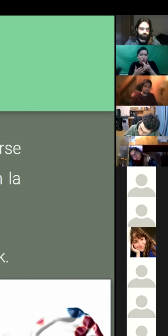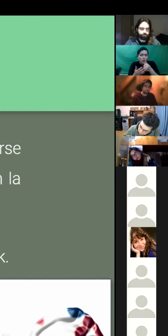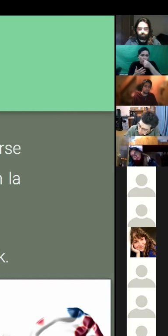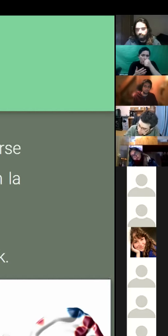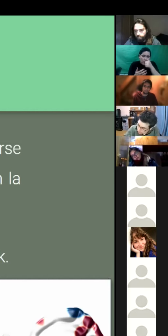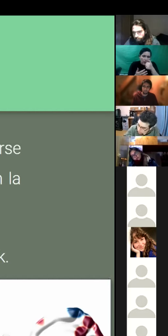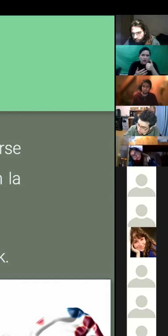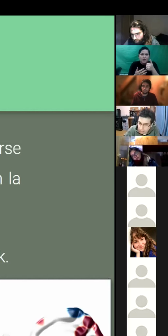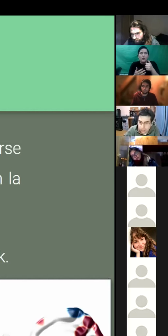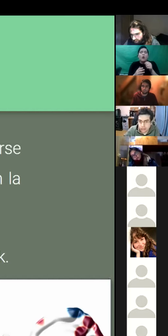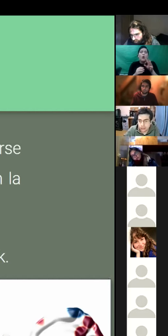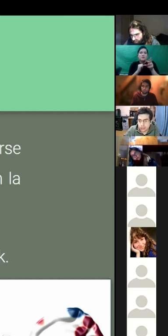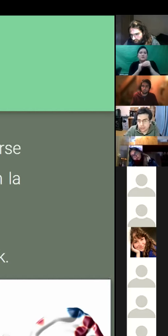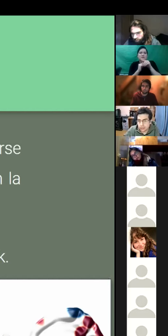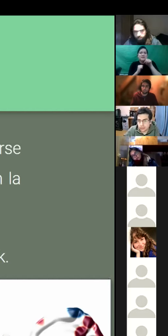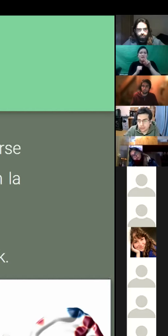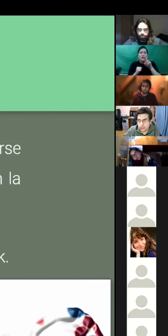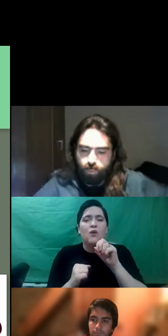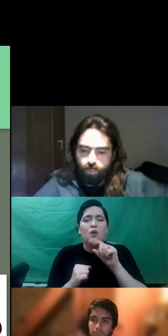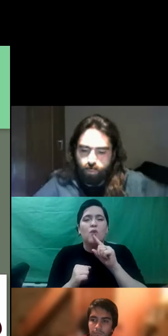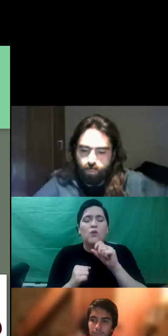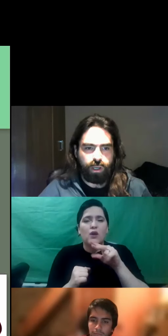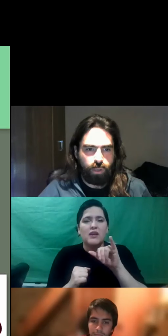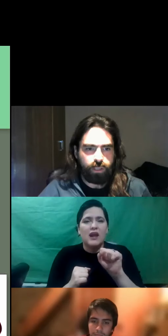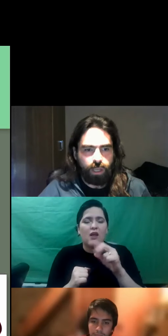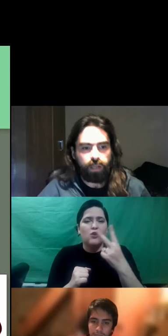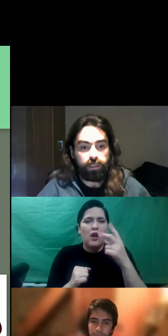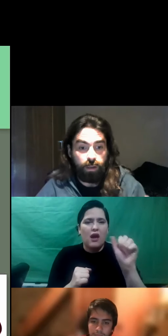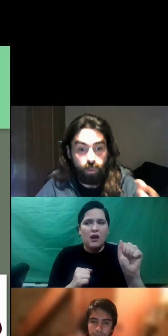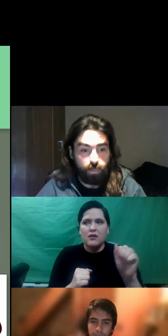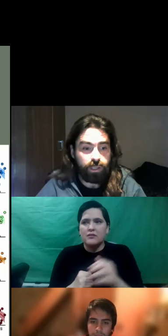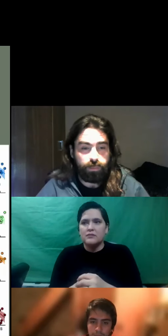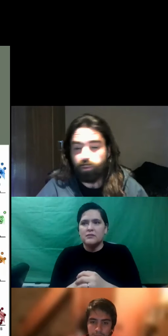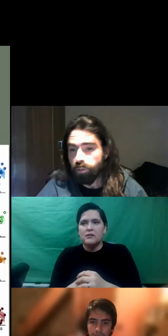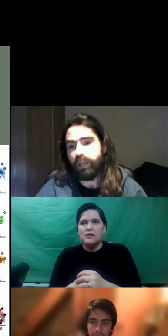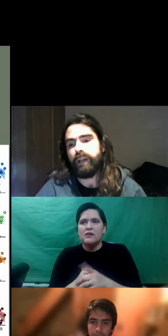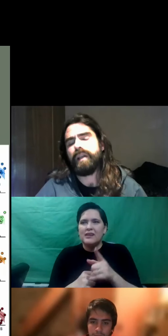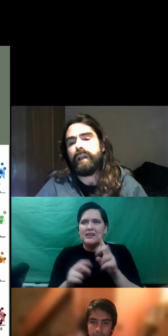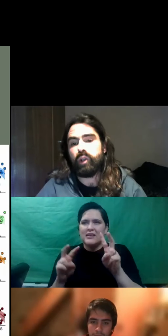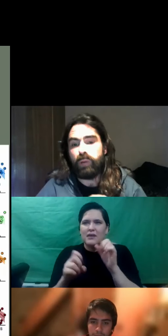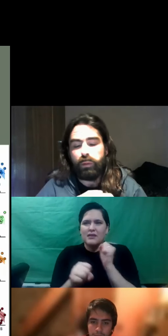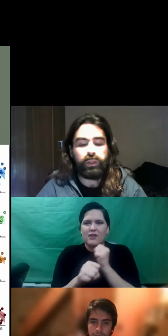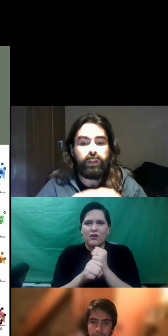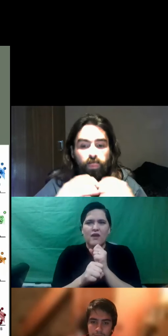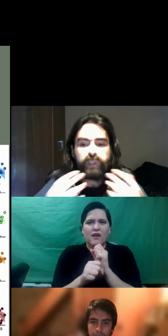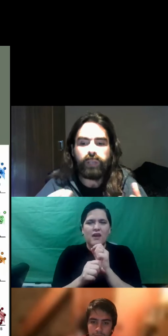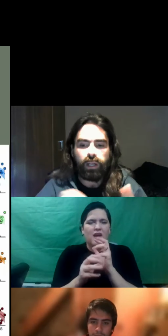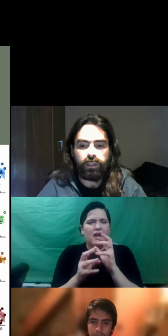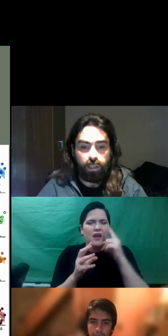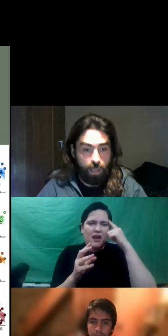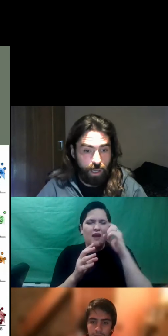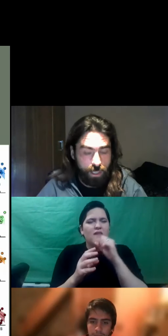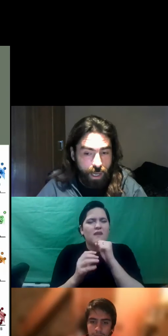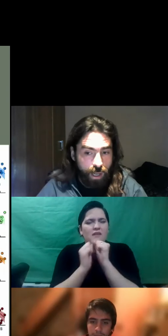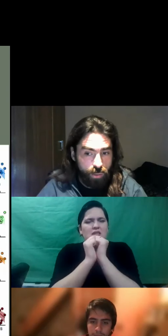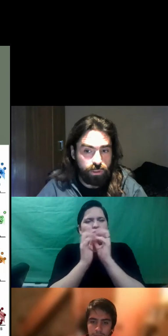2A. Creo que por el tiempo, porque ya veo que son las 7:09, no voy a poder entrar en el trabajo de envejecimiento de Marilyn, que toma una perspectiva muy